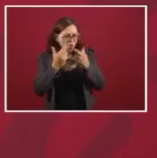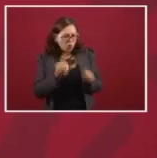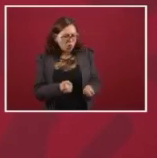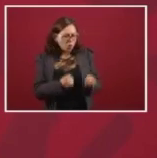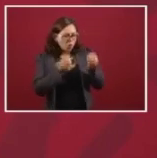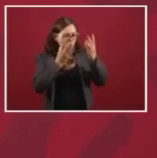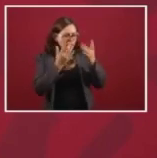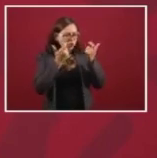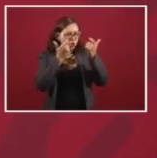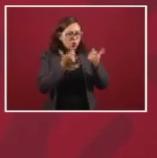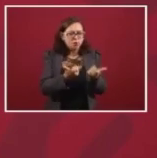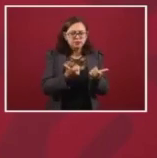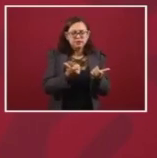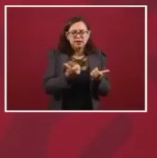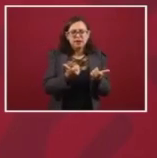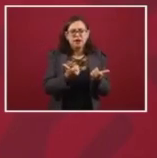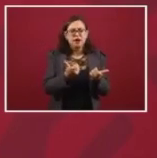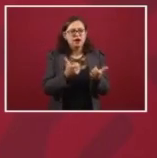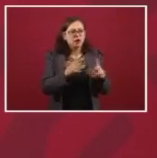la ONU hizo